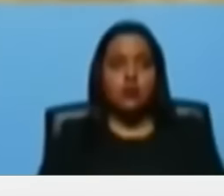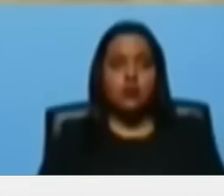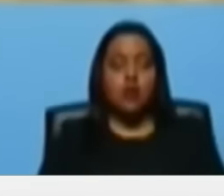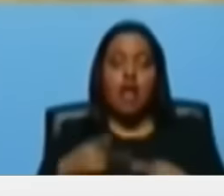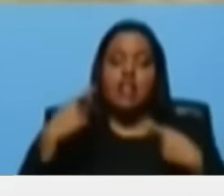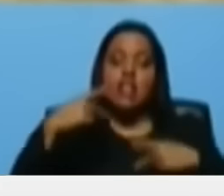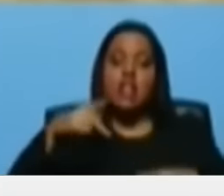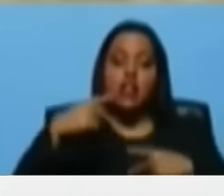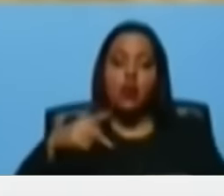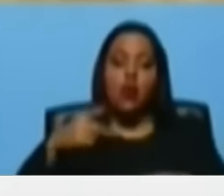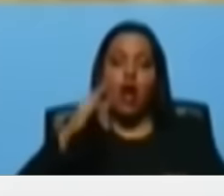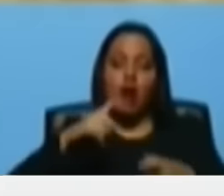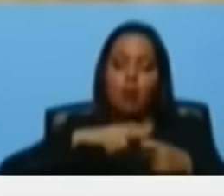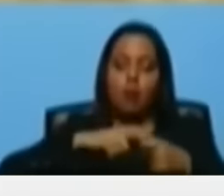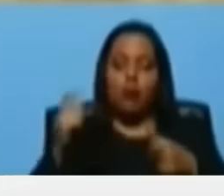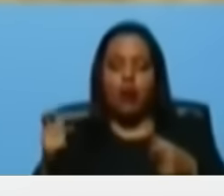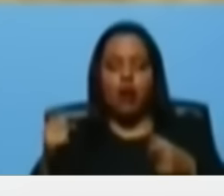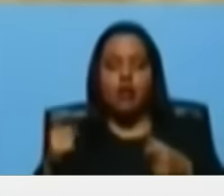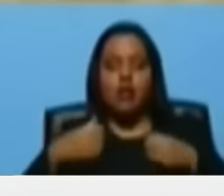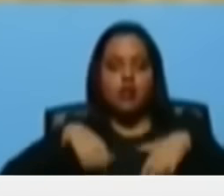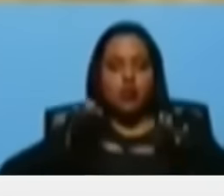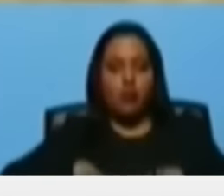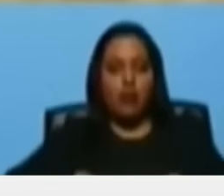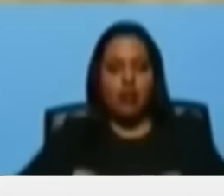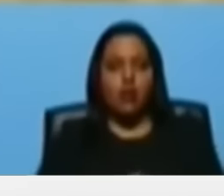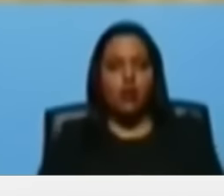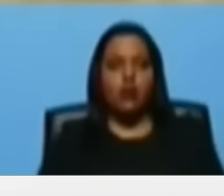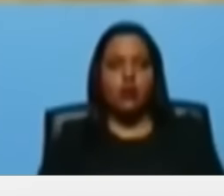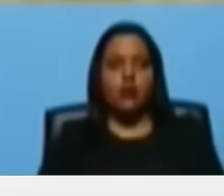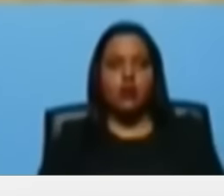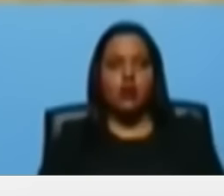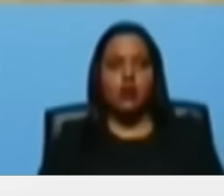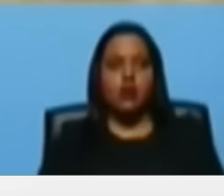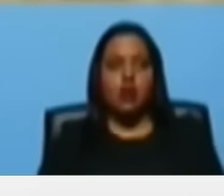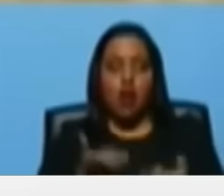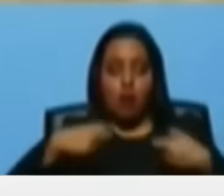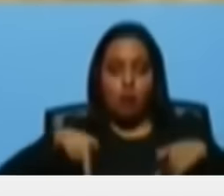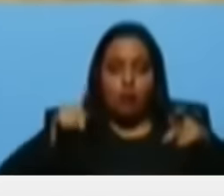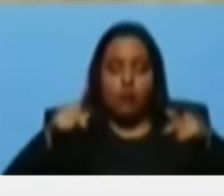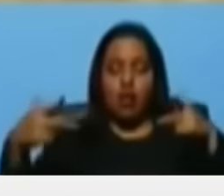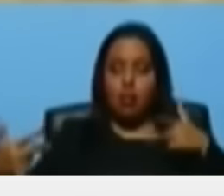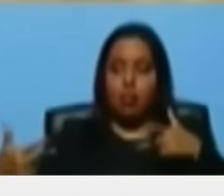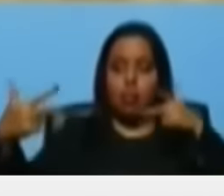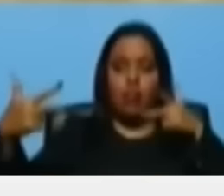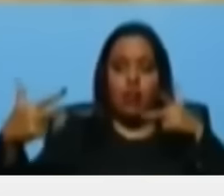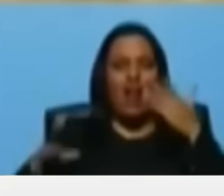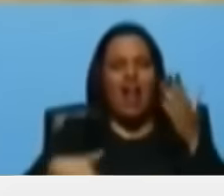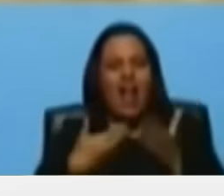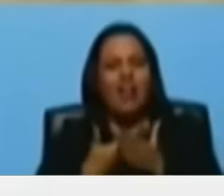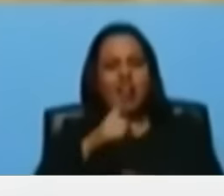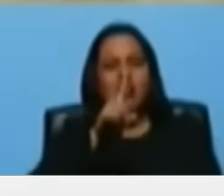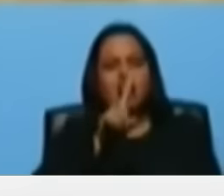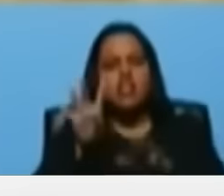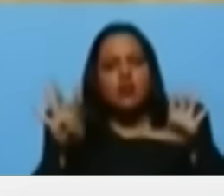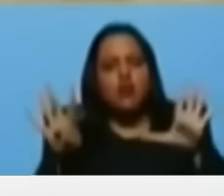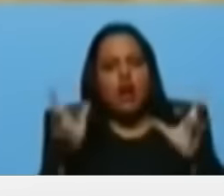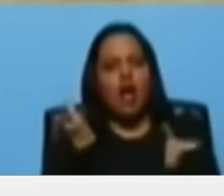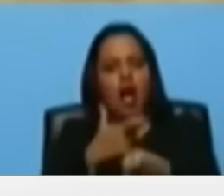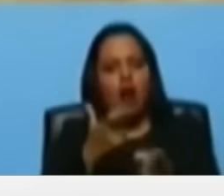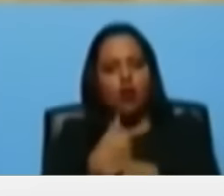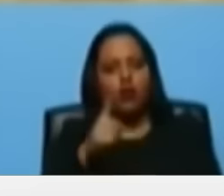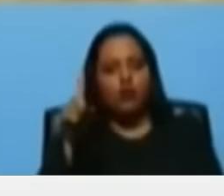TikTok me sacó del aire y me suspendió la posibilidad de transmitir hasta el 19 de agosto, por una